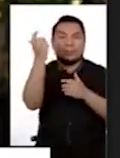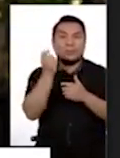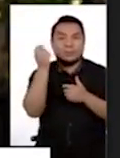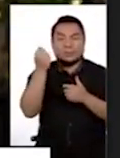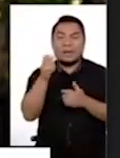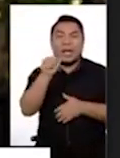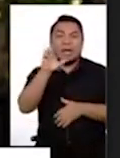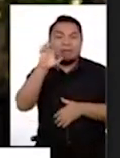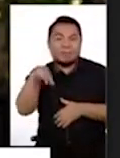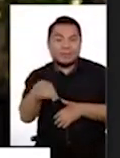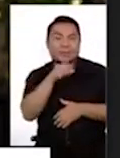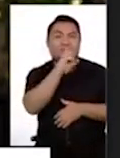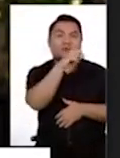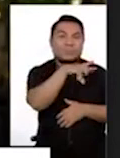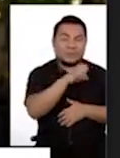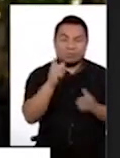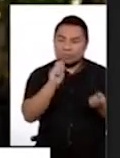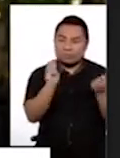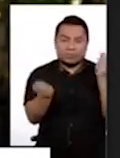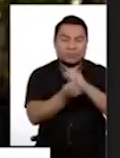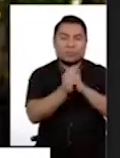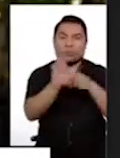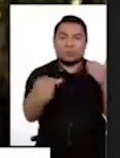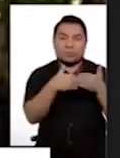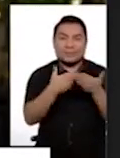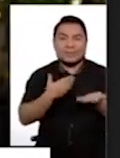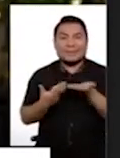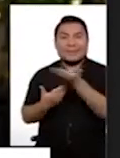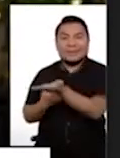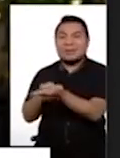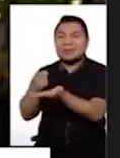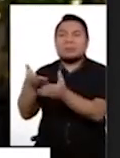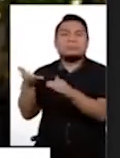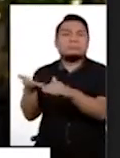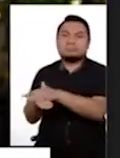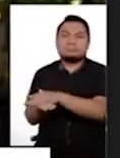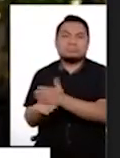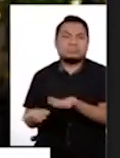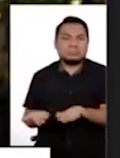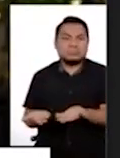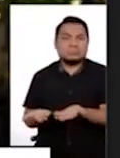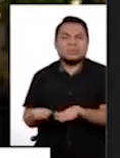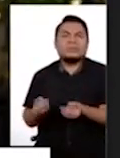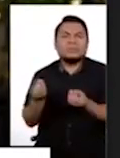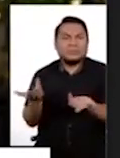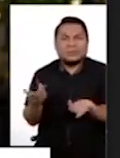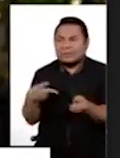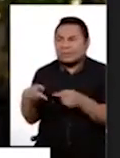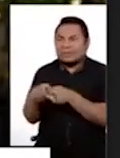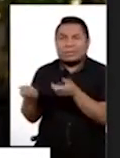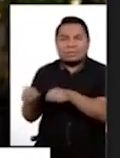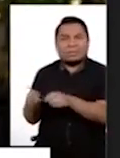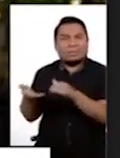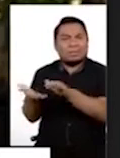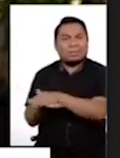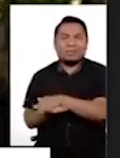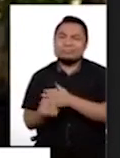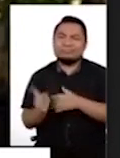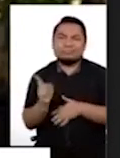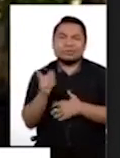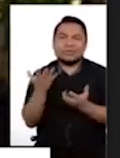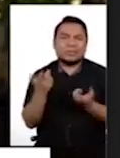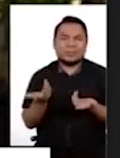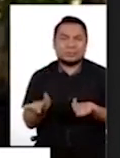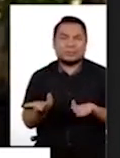sin ninguna profundización de los contenidos y alcances en los cuales se sostenía esta iniciativa. Creo que los momentos actuales en los que estamos compartiendo como